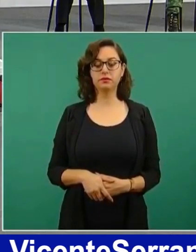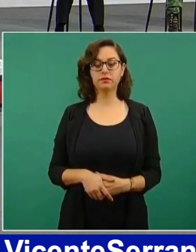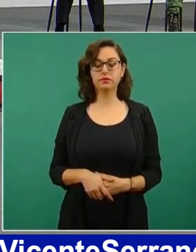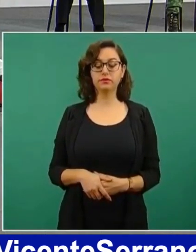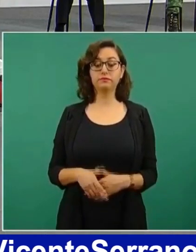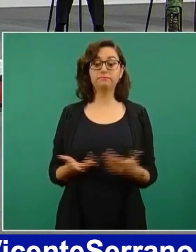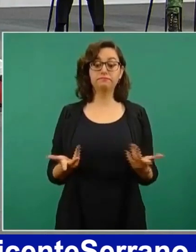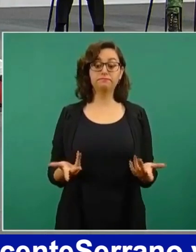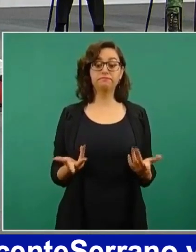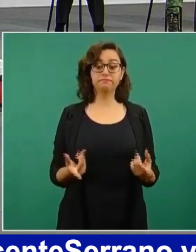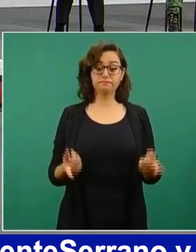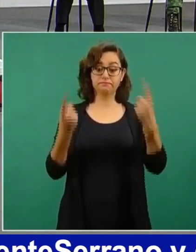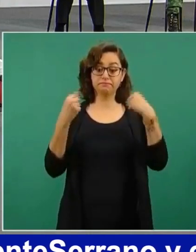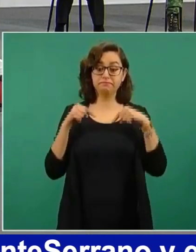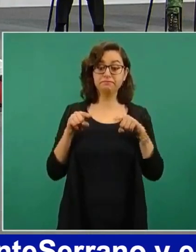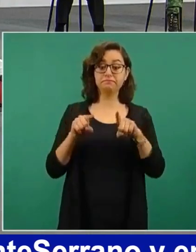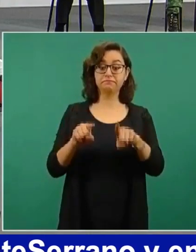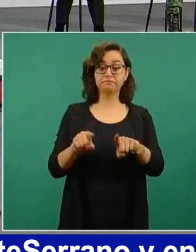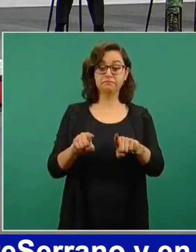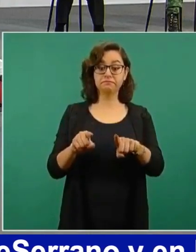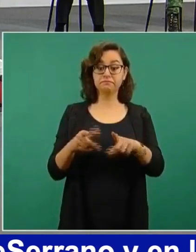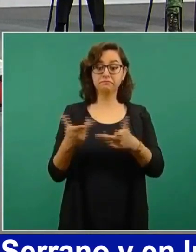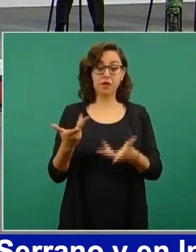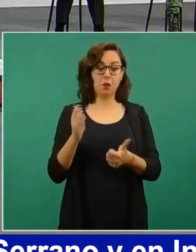para desviar la atención,